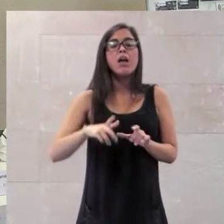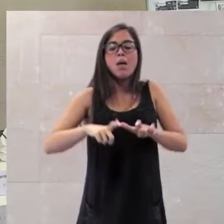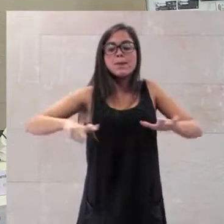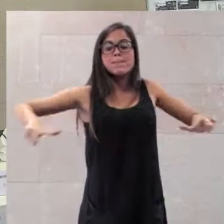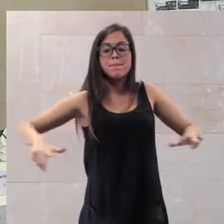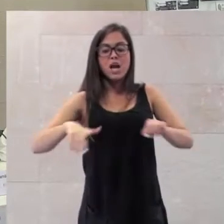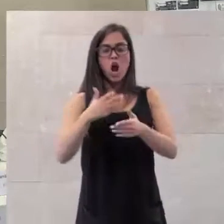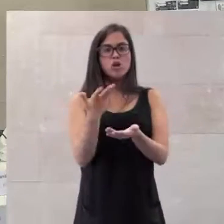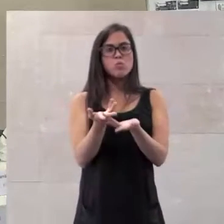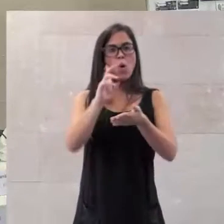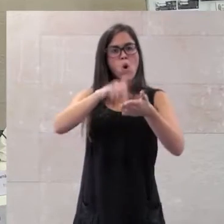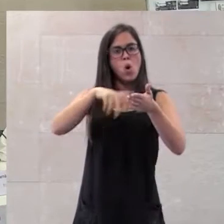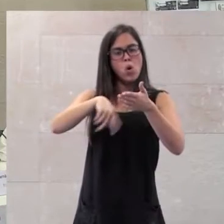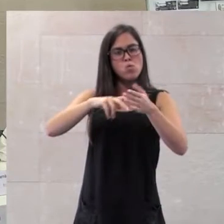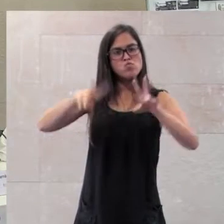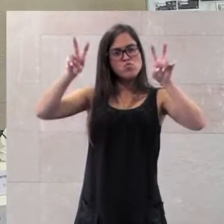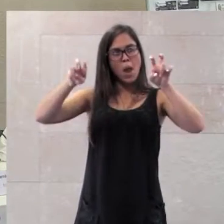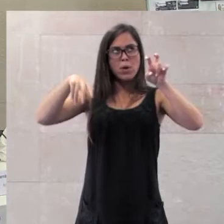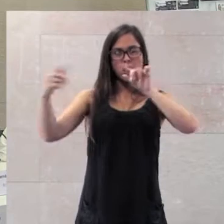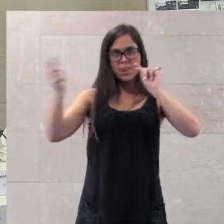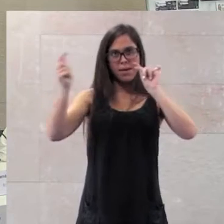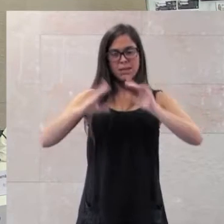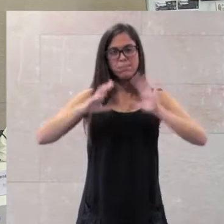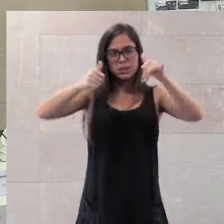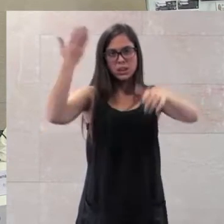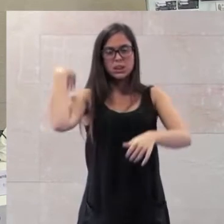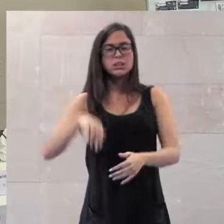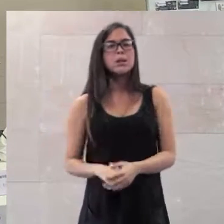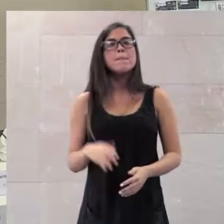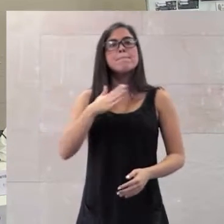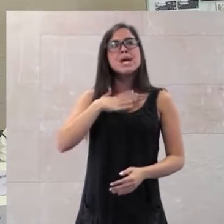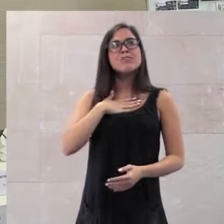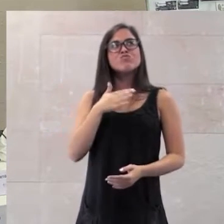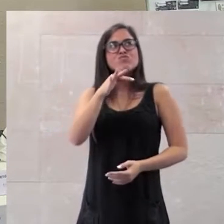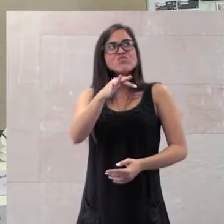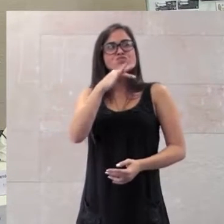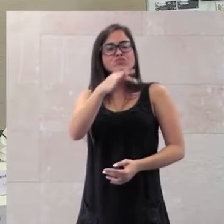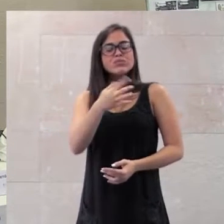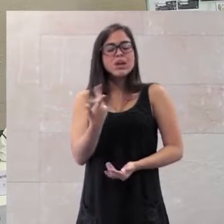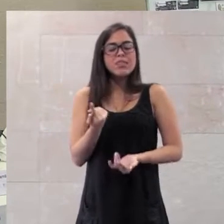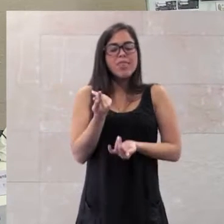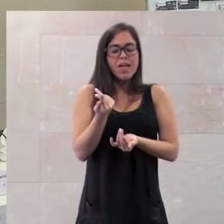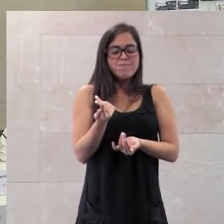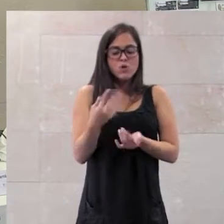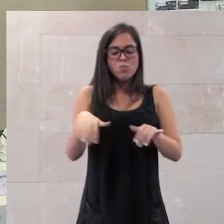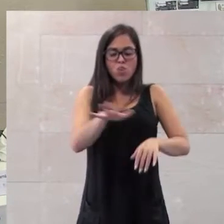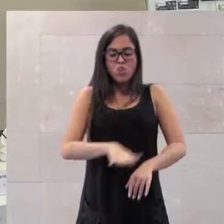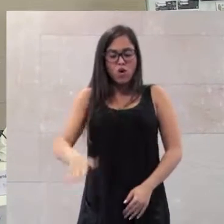nuevo local y ya han iniciado un proceso de debate. Para mí las virtudes de tener un espacio